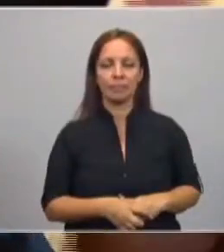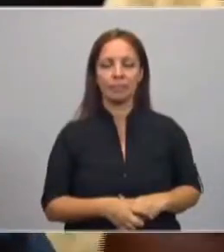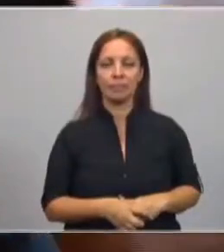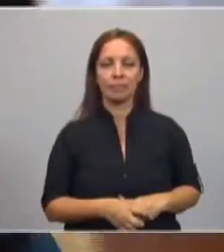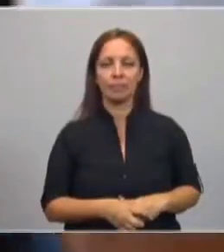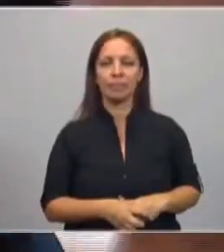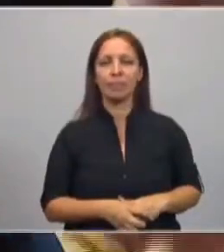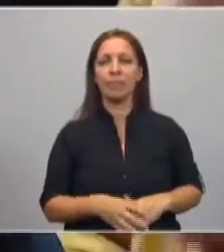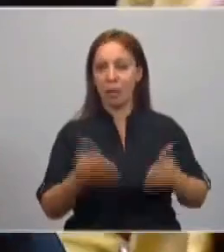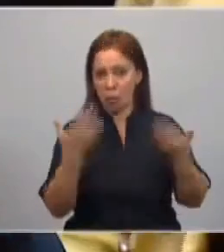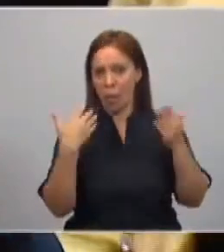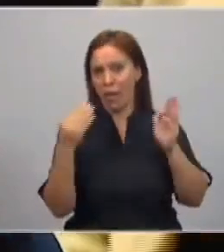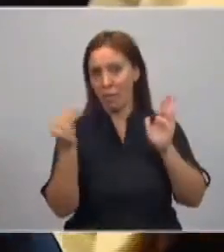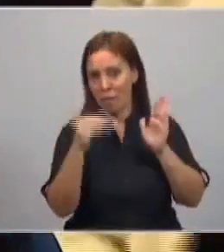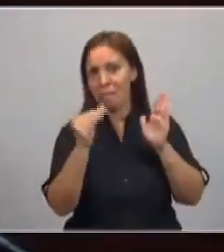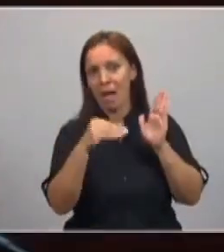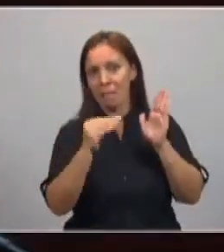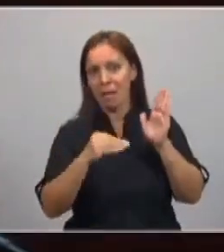Podríamos seguir,